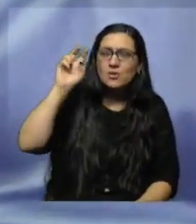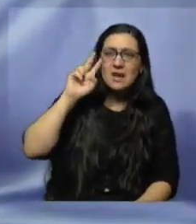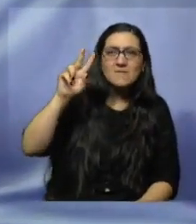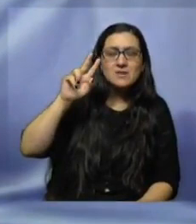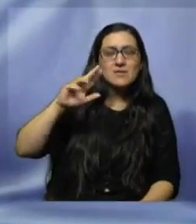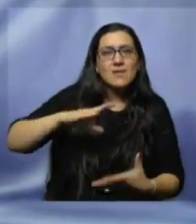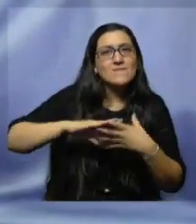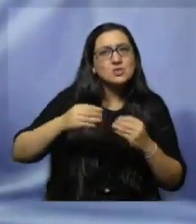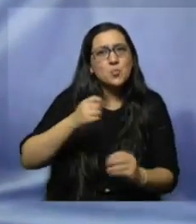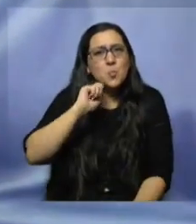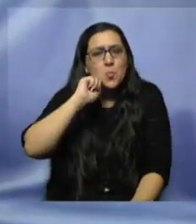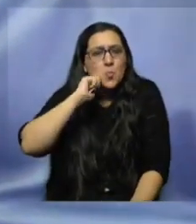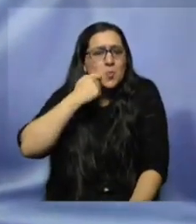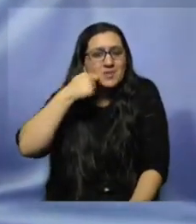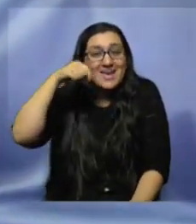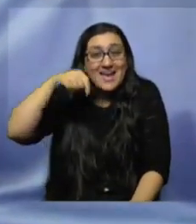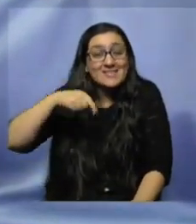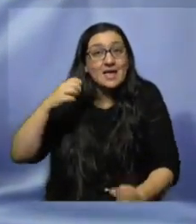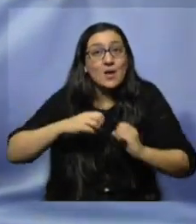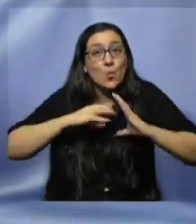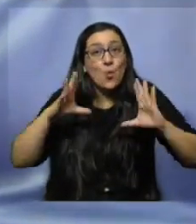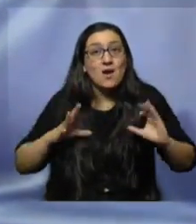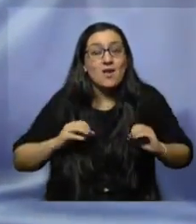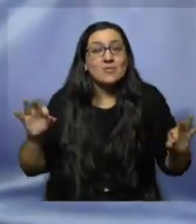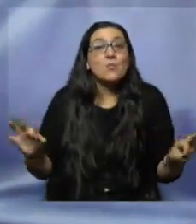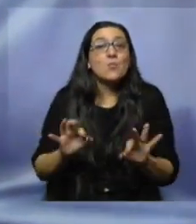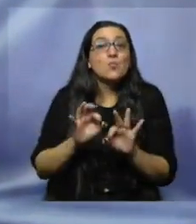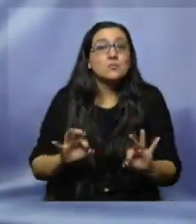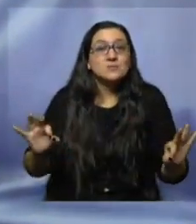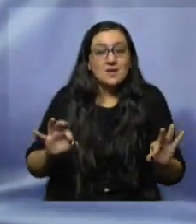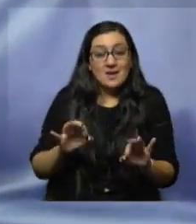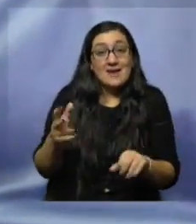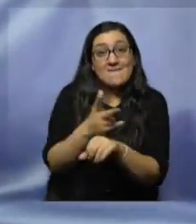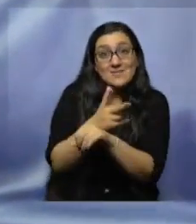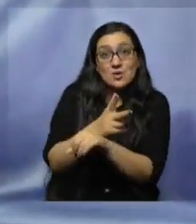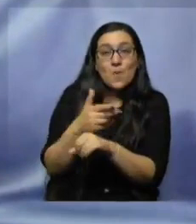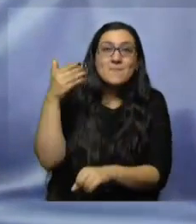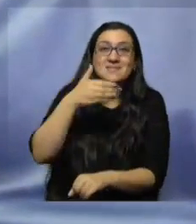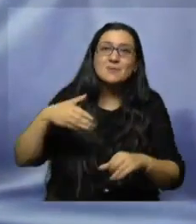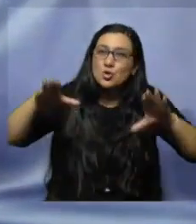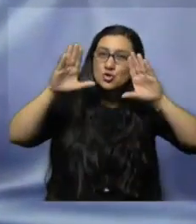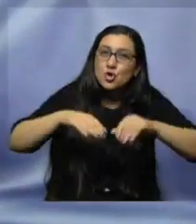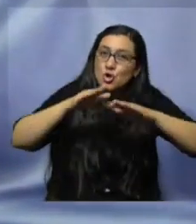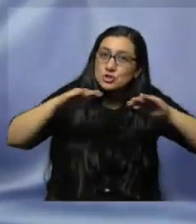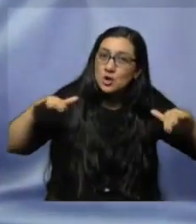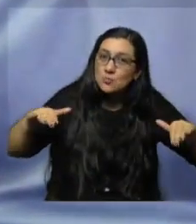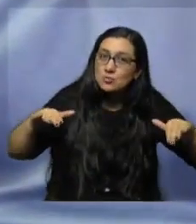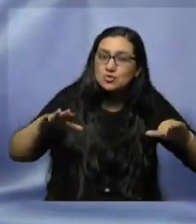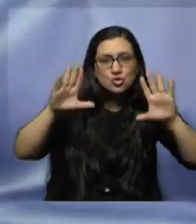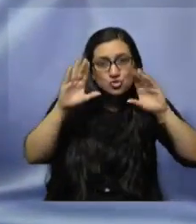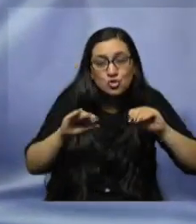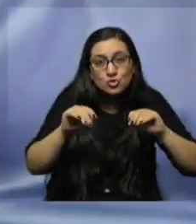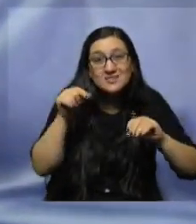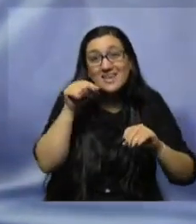preciosa. Esta escuela de música, en el video en realidad, ¿participaron todos los alumnos de la escuela de música? ¿Son todos de la escuela de música